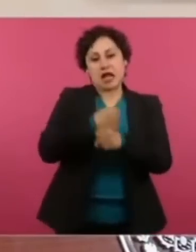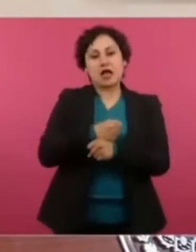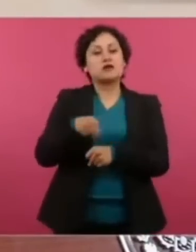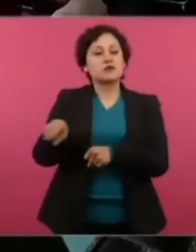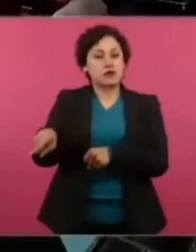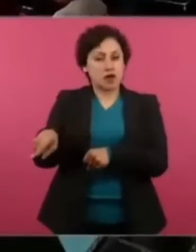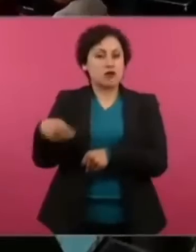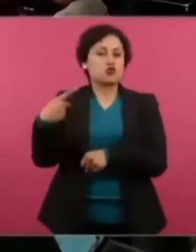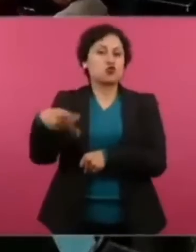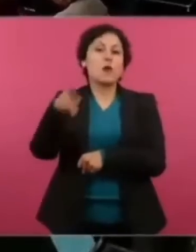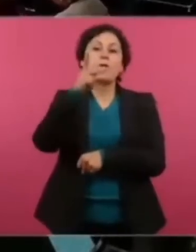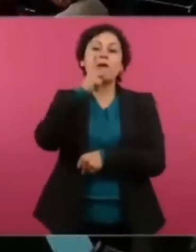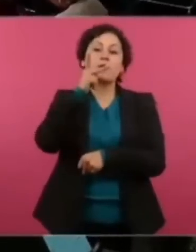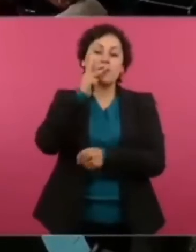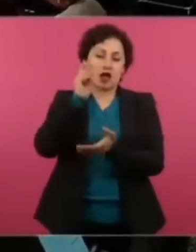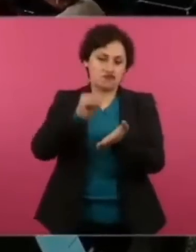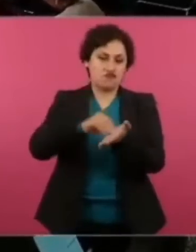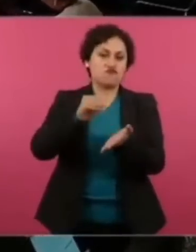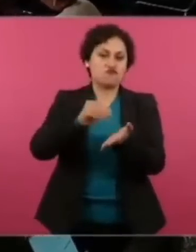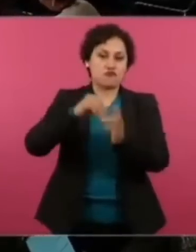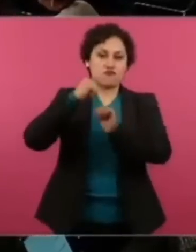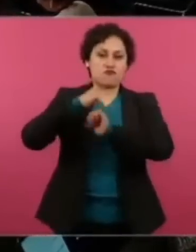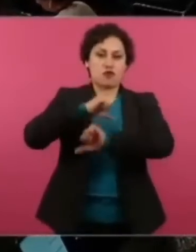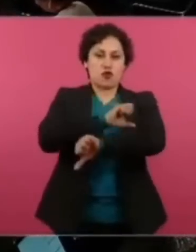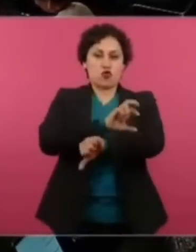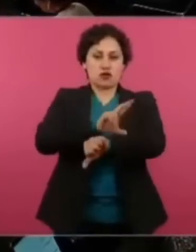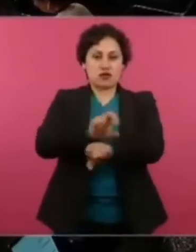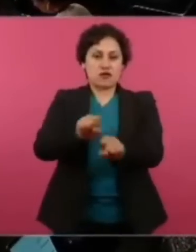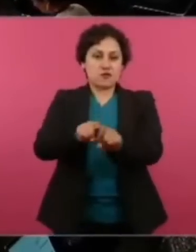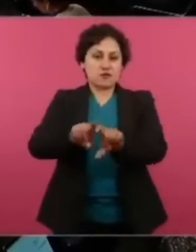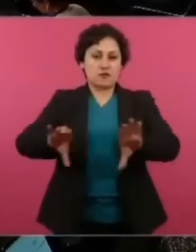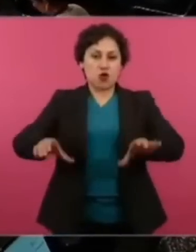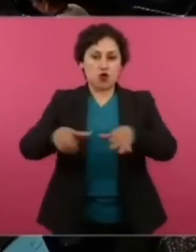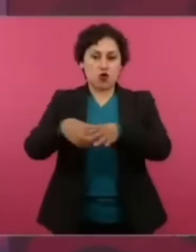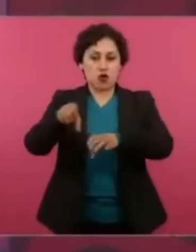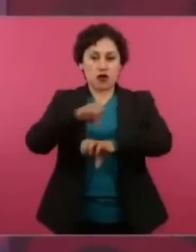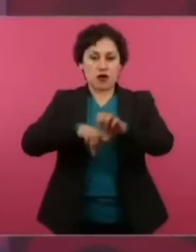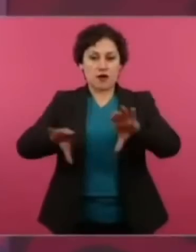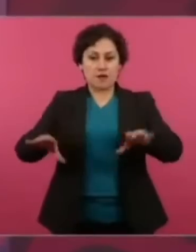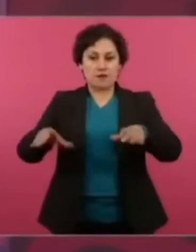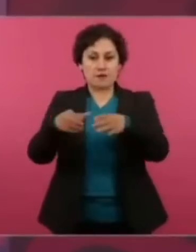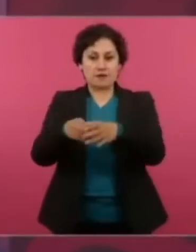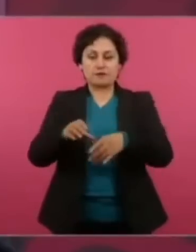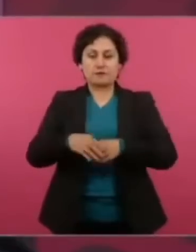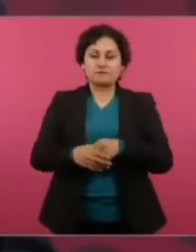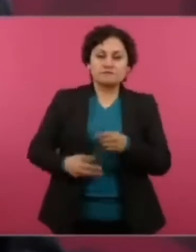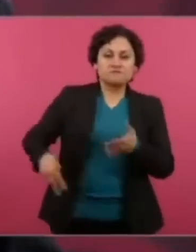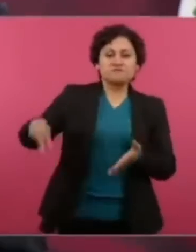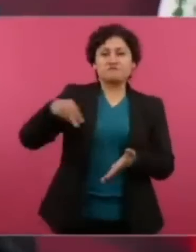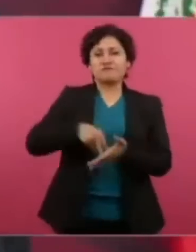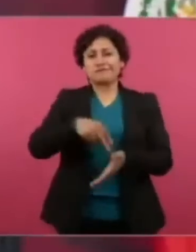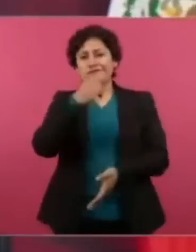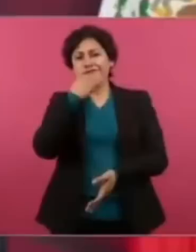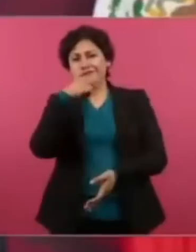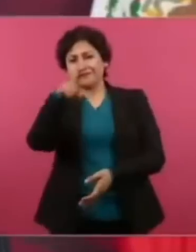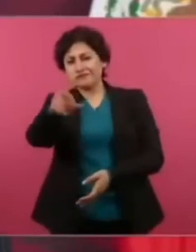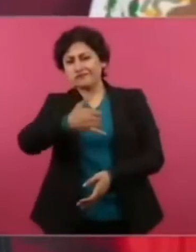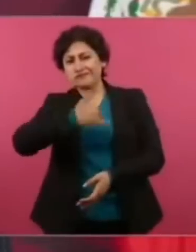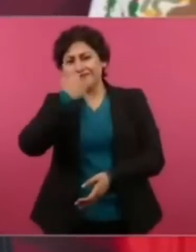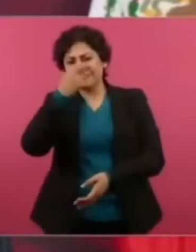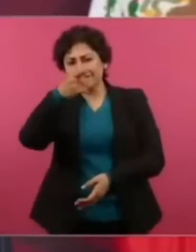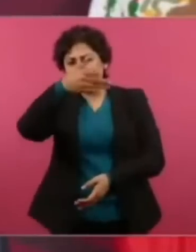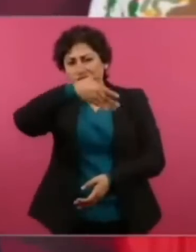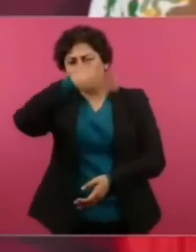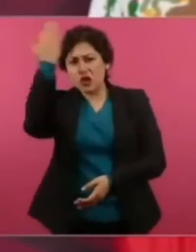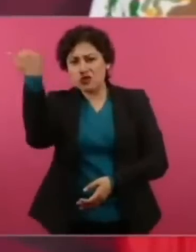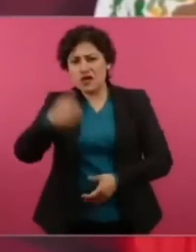la política y él era el coordinador de todo el grupo. Entonces se paró y le dijo, no, usted está equivocado, usted no